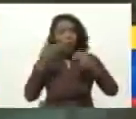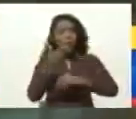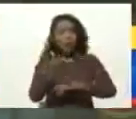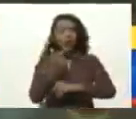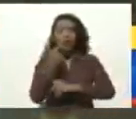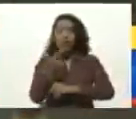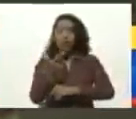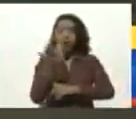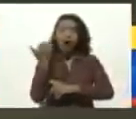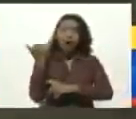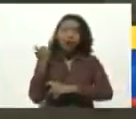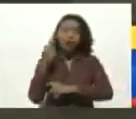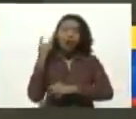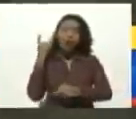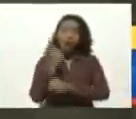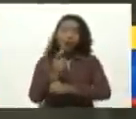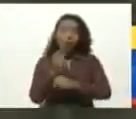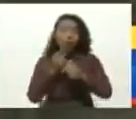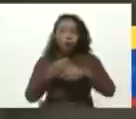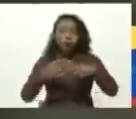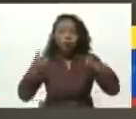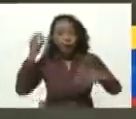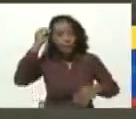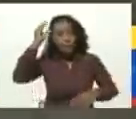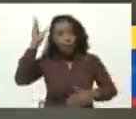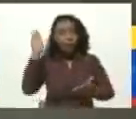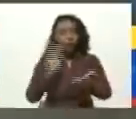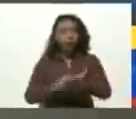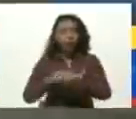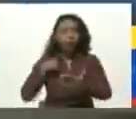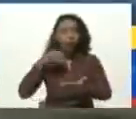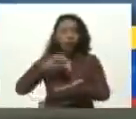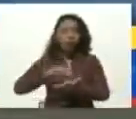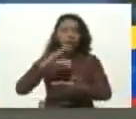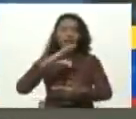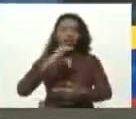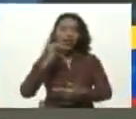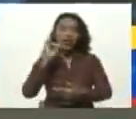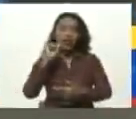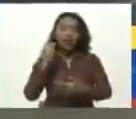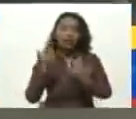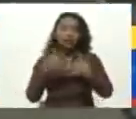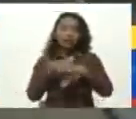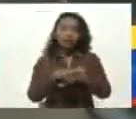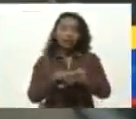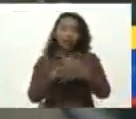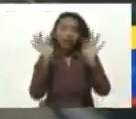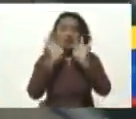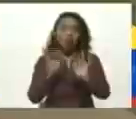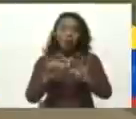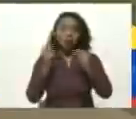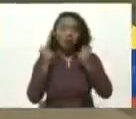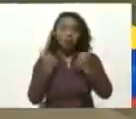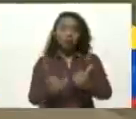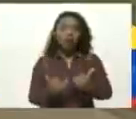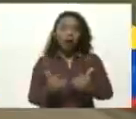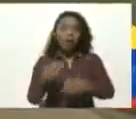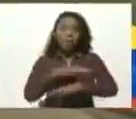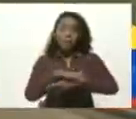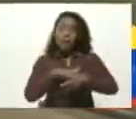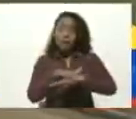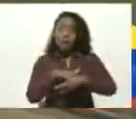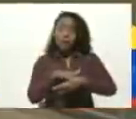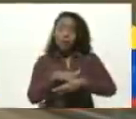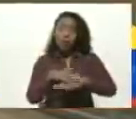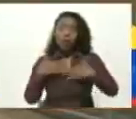indicó que debemos ampliar la capacidad instalada de nuestros centros de diagnóstico integral de manera inmediata, el ministro doctor